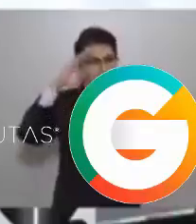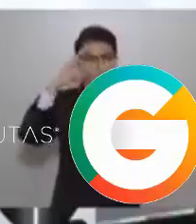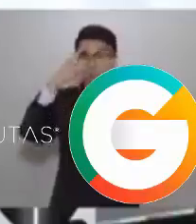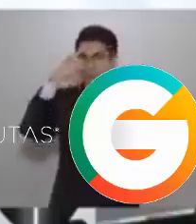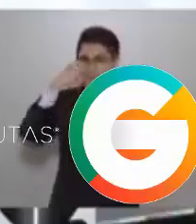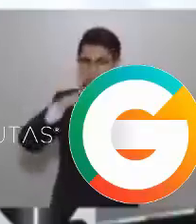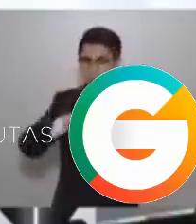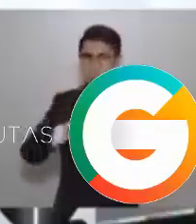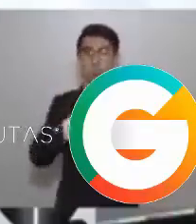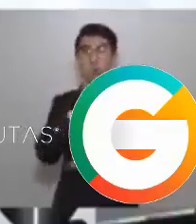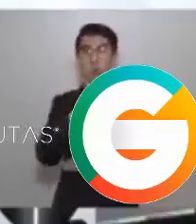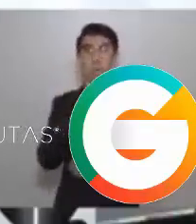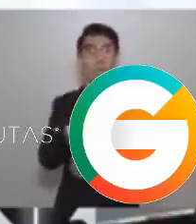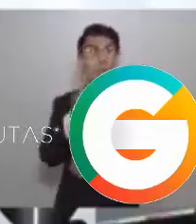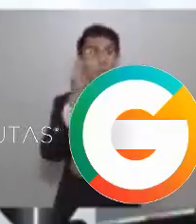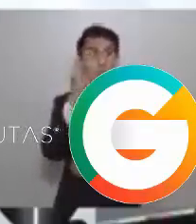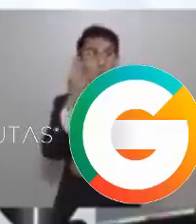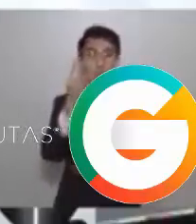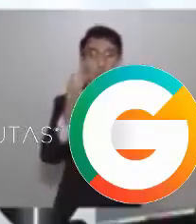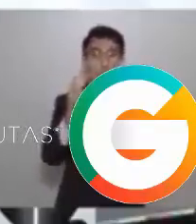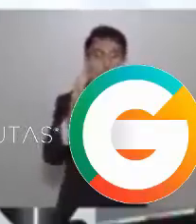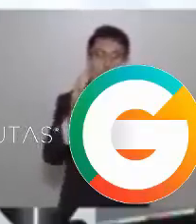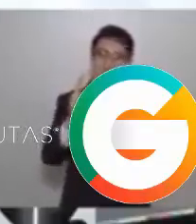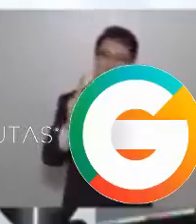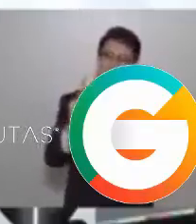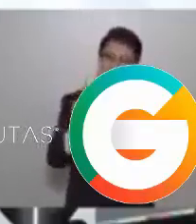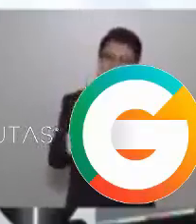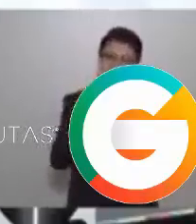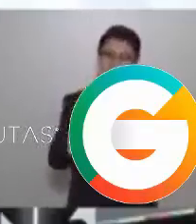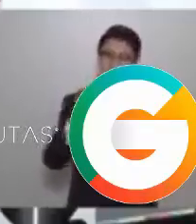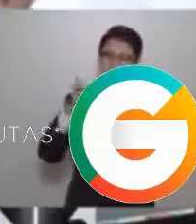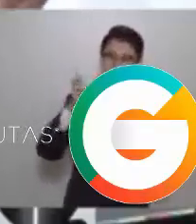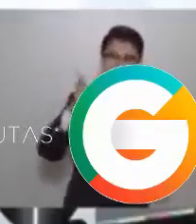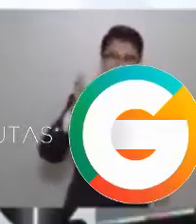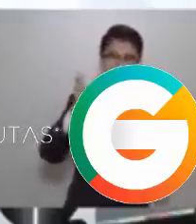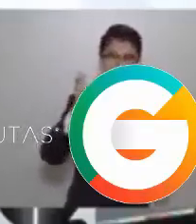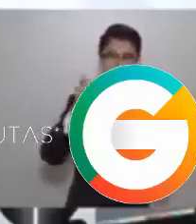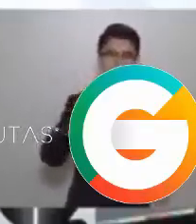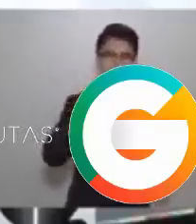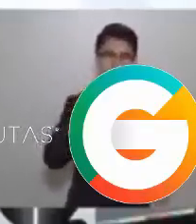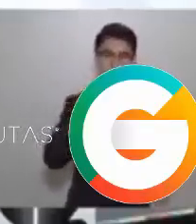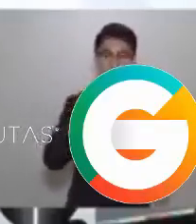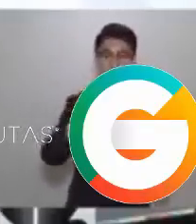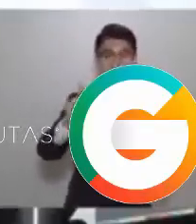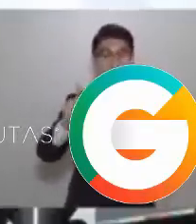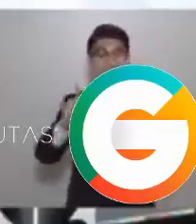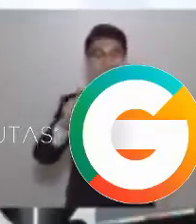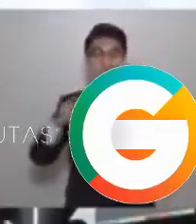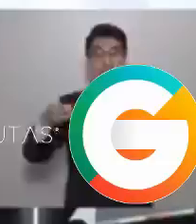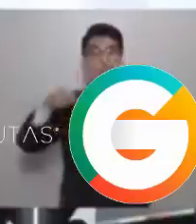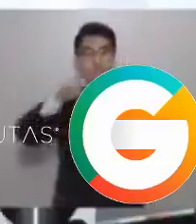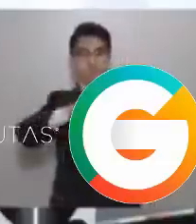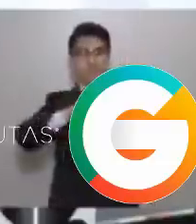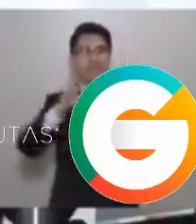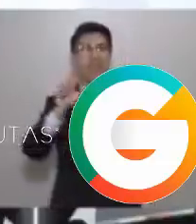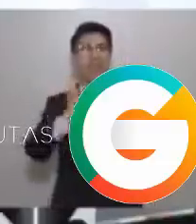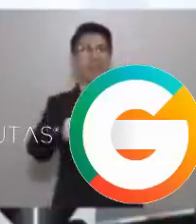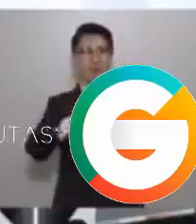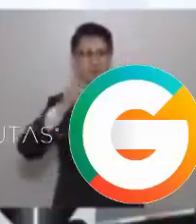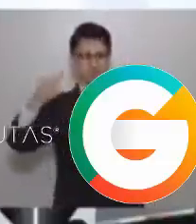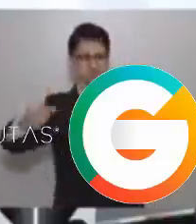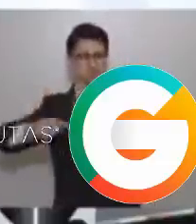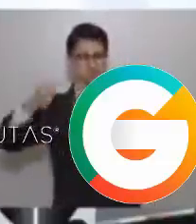agresión, es el que tripulaba el vehículo marcado con el número 15 y que tenía también una estampa de un